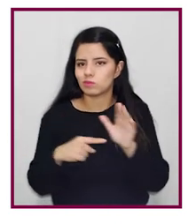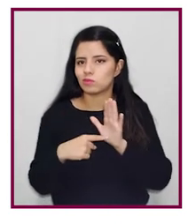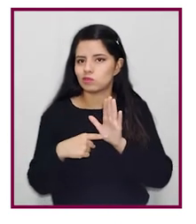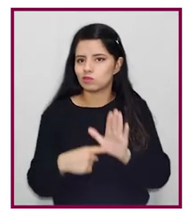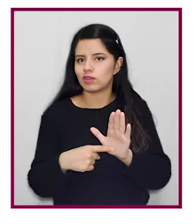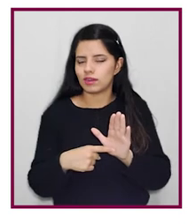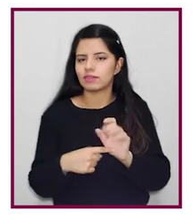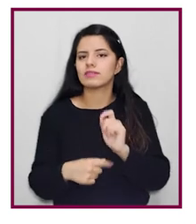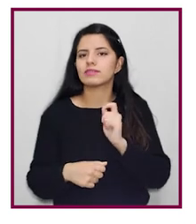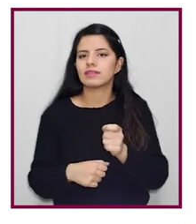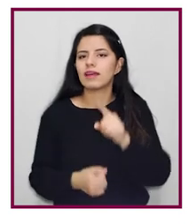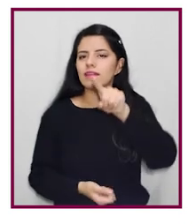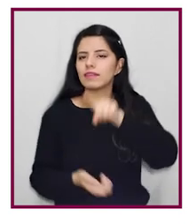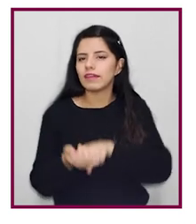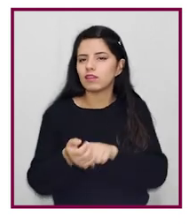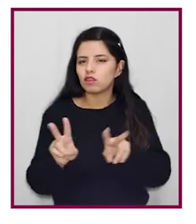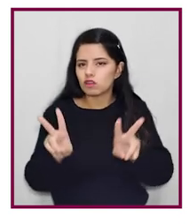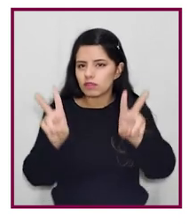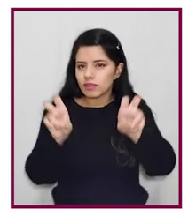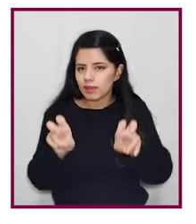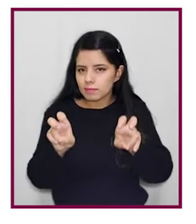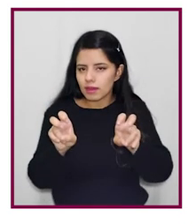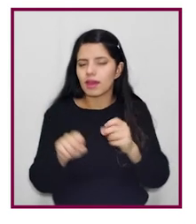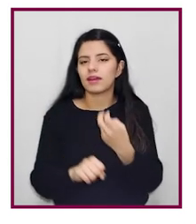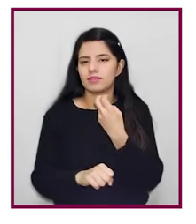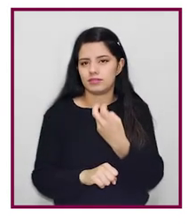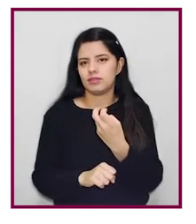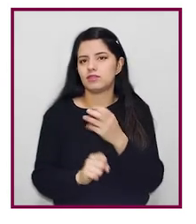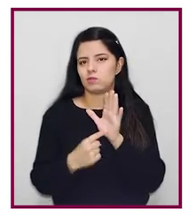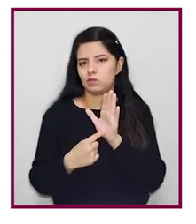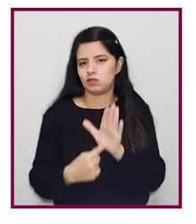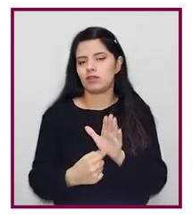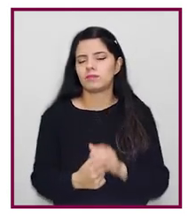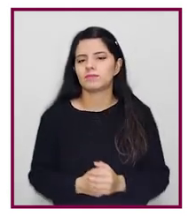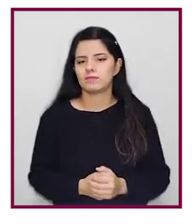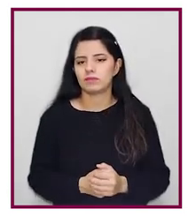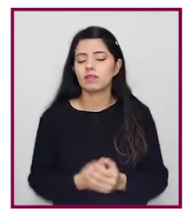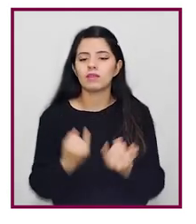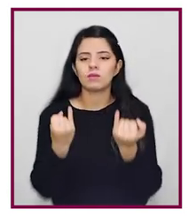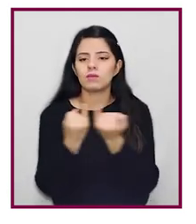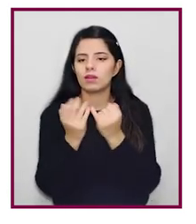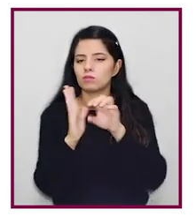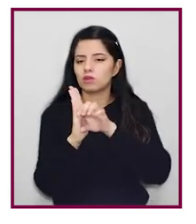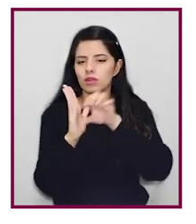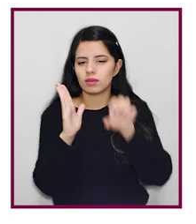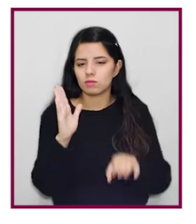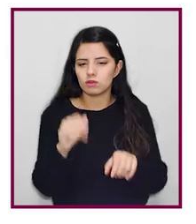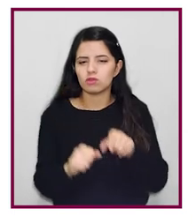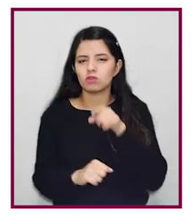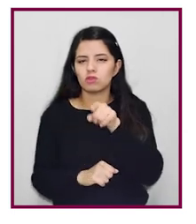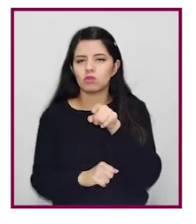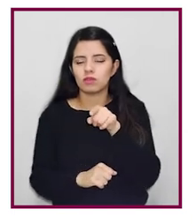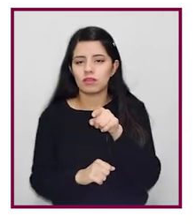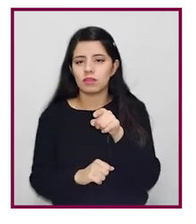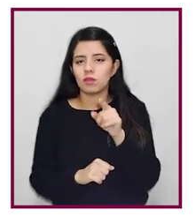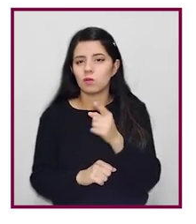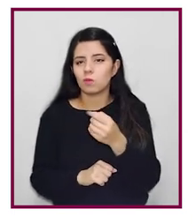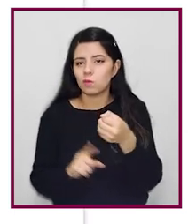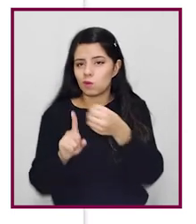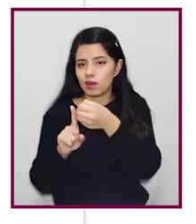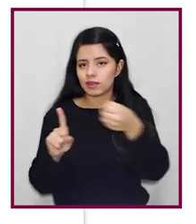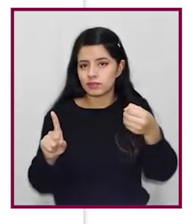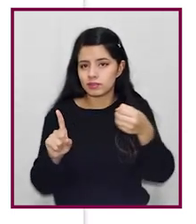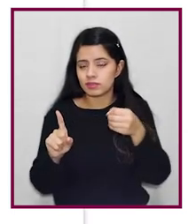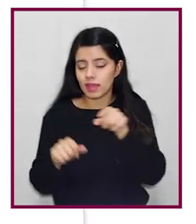en el título del artículo. Y bueno, por ejemplo, si incluyes un guión en una frase, le